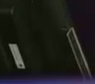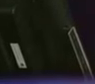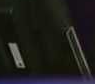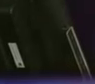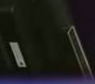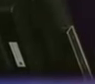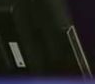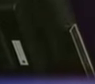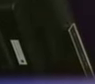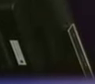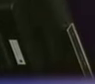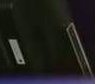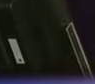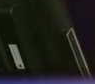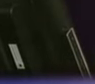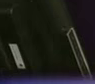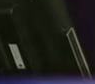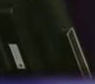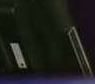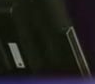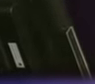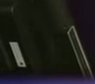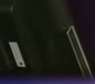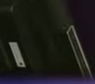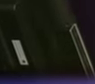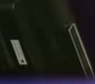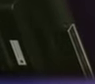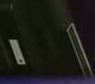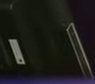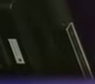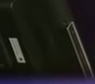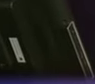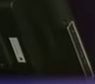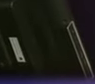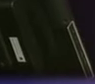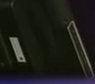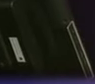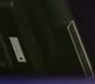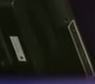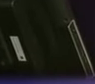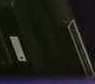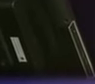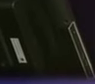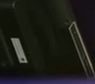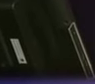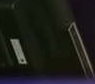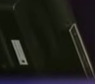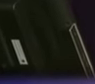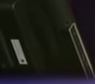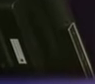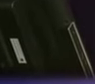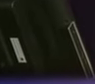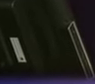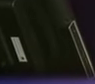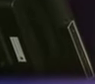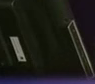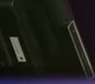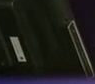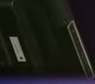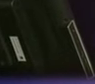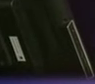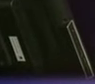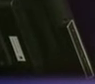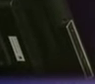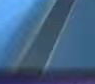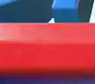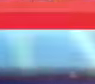Lenín Moreno invitó a Julio César Trujillo, Monseñor Fausto Traves y a 11 personas más a integrar Frente de Lucha contra la Corrupción.